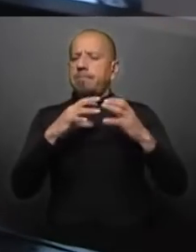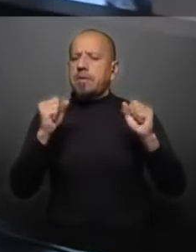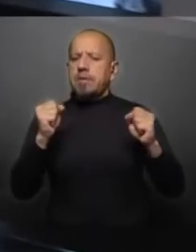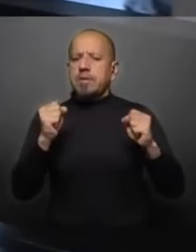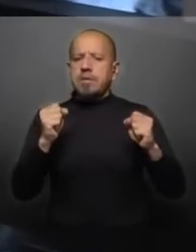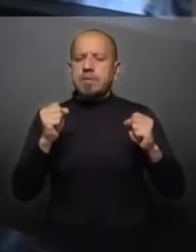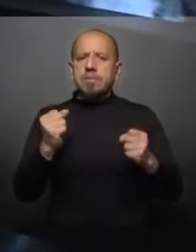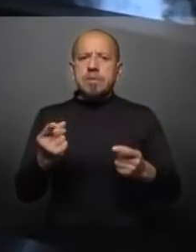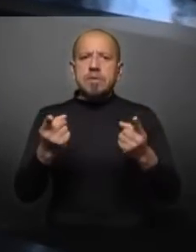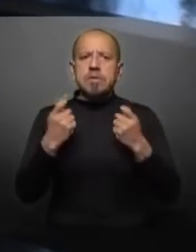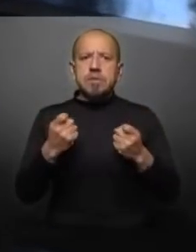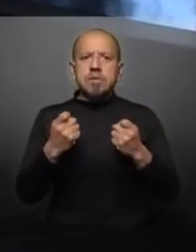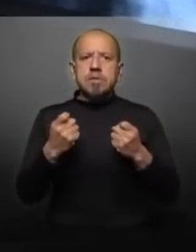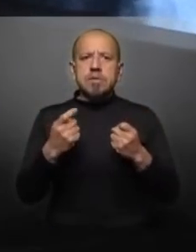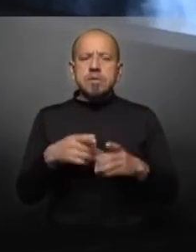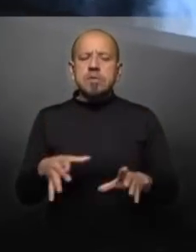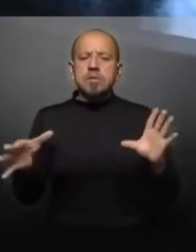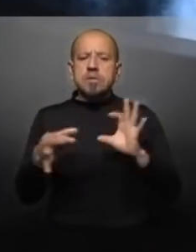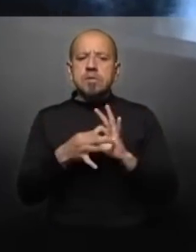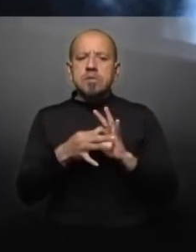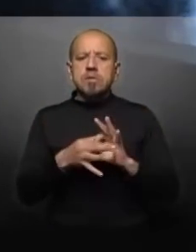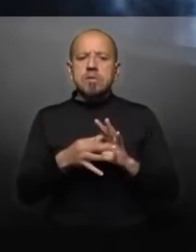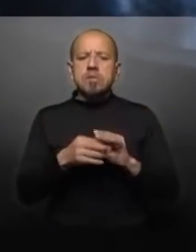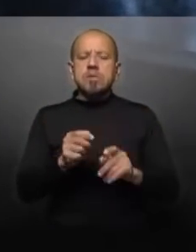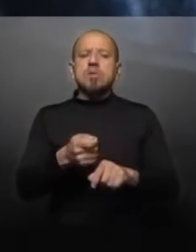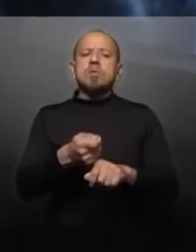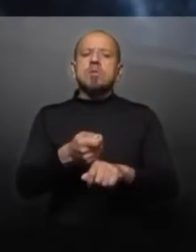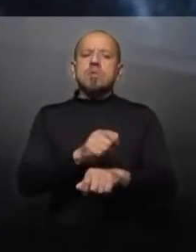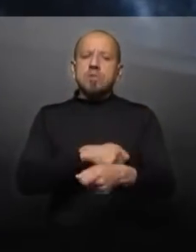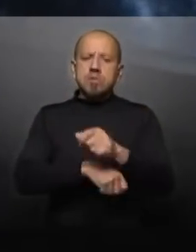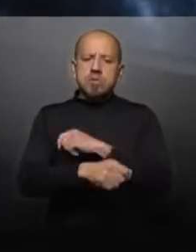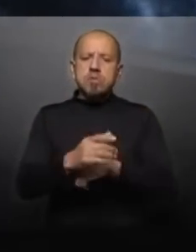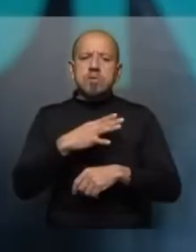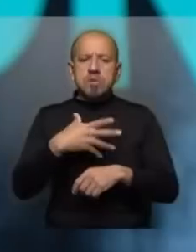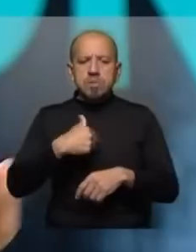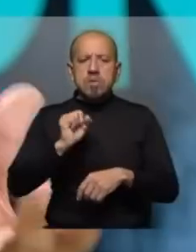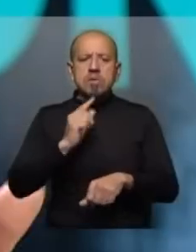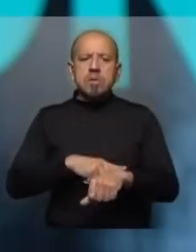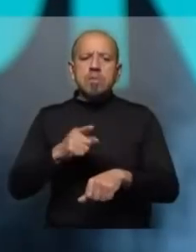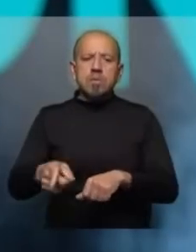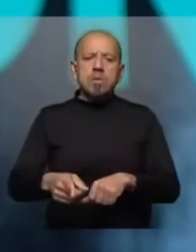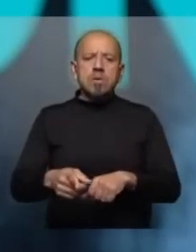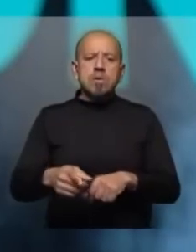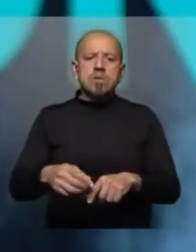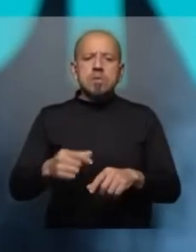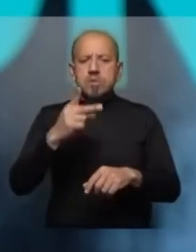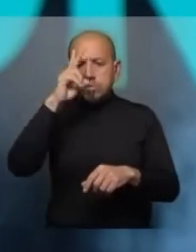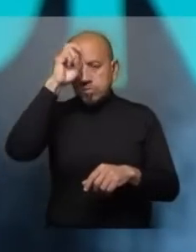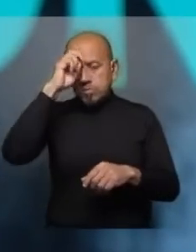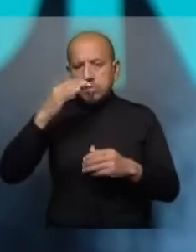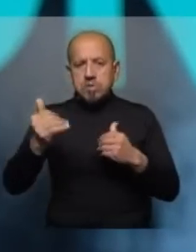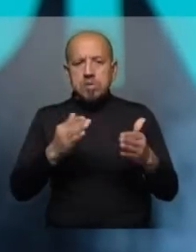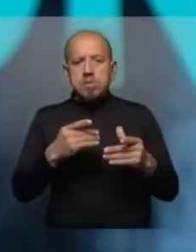y requiere que el vínculo sea fortalecido que haya más tiempo para la asistencia por ejemplo a nivel de policlínica